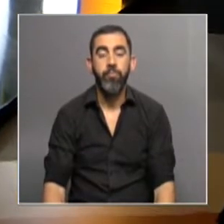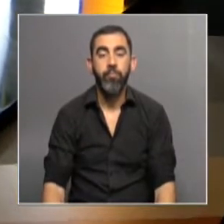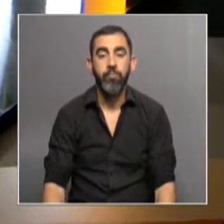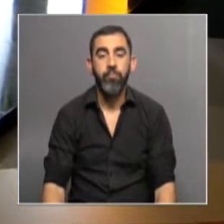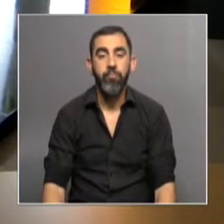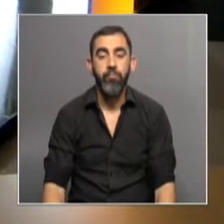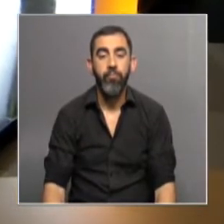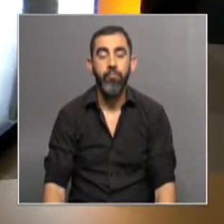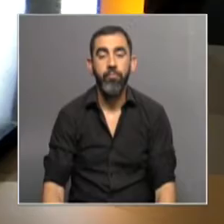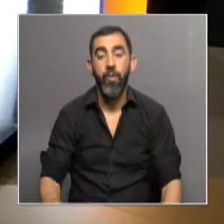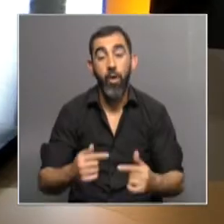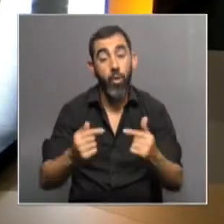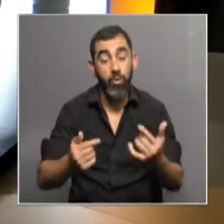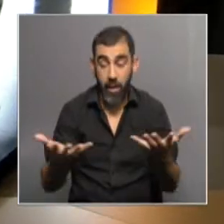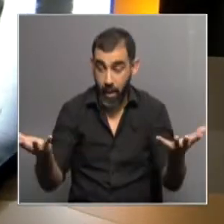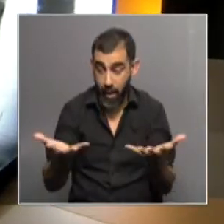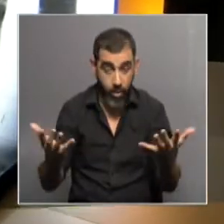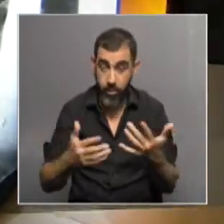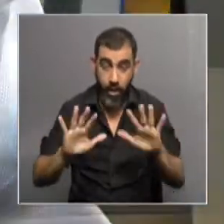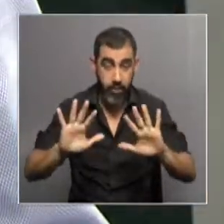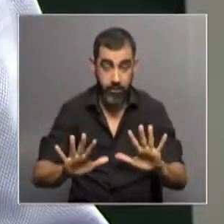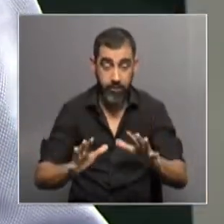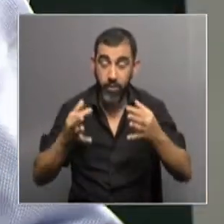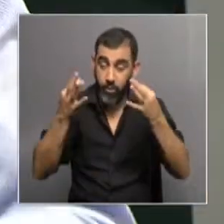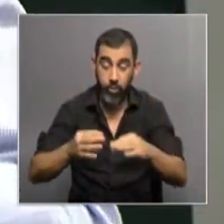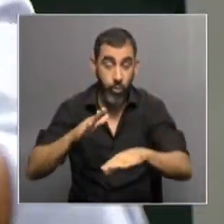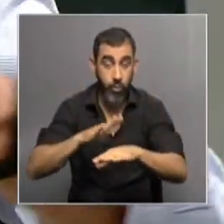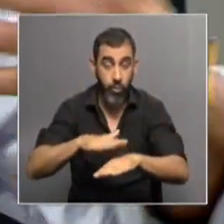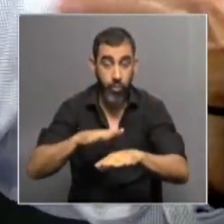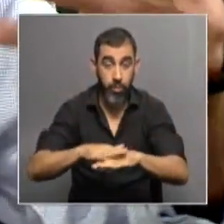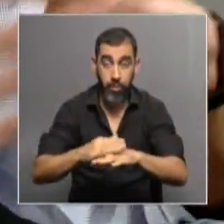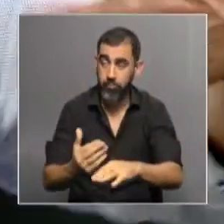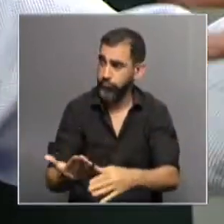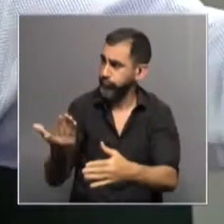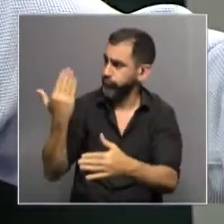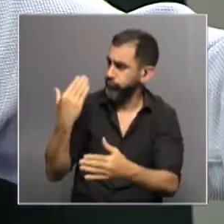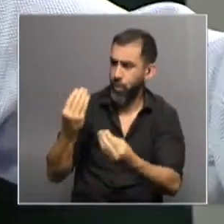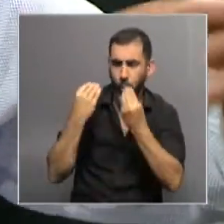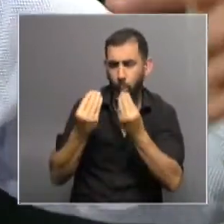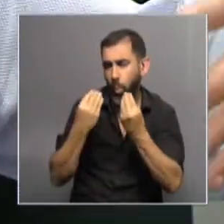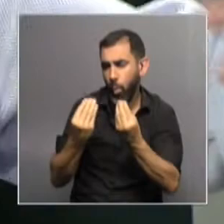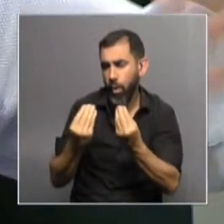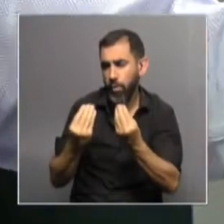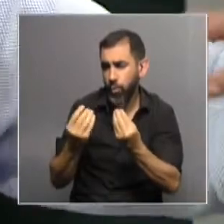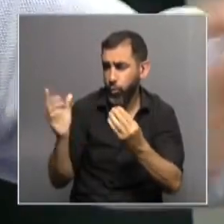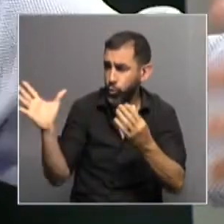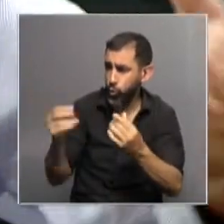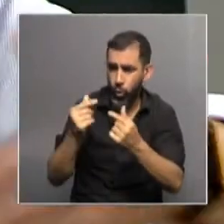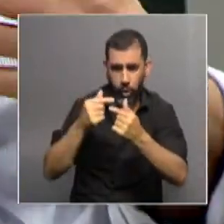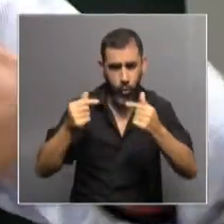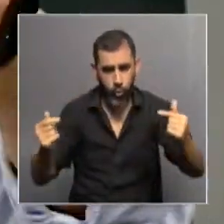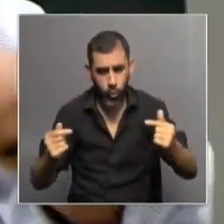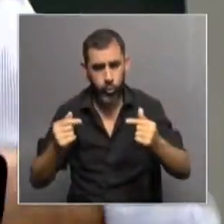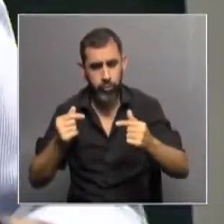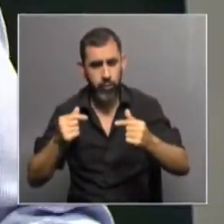son esas cosas que nos están pasando Daniela y en el momento un día te parás mirás para atrás y en qué momento aparecieron todas estas herramientas